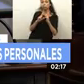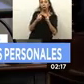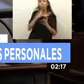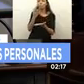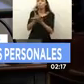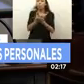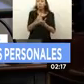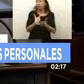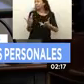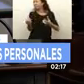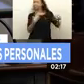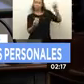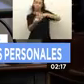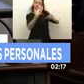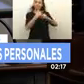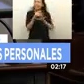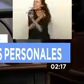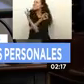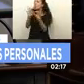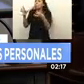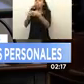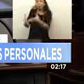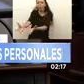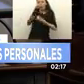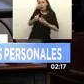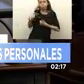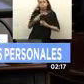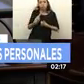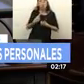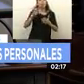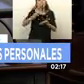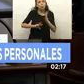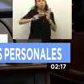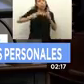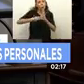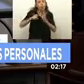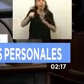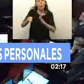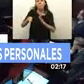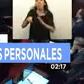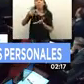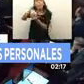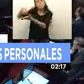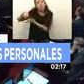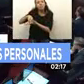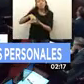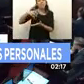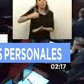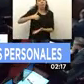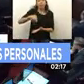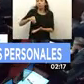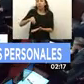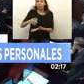apoyo de ningún partido político de la oposición para abordar el problema de la concentración de las empresas en la República